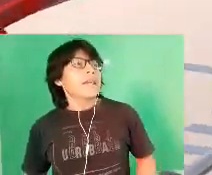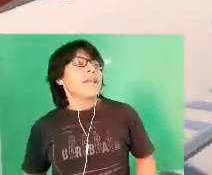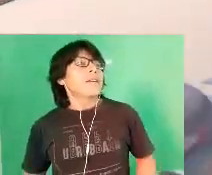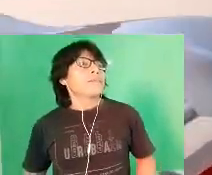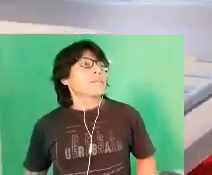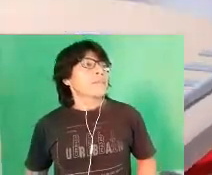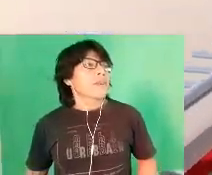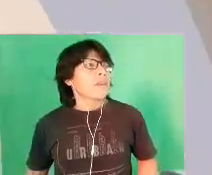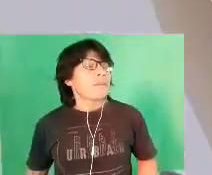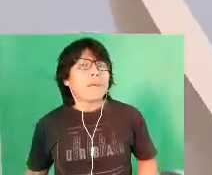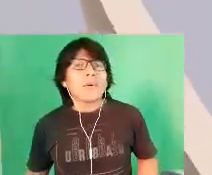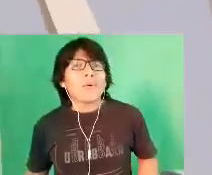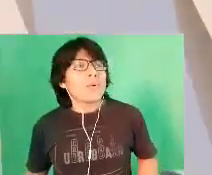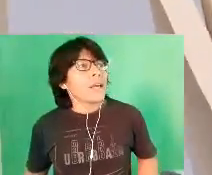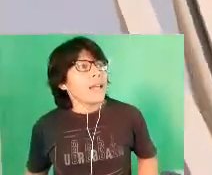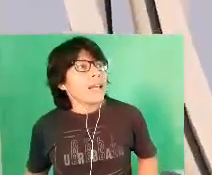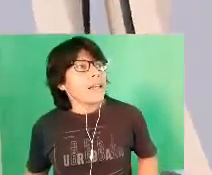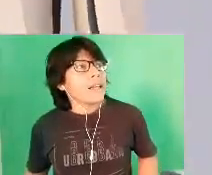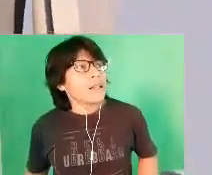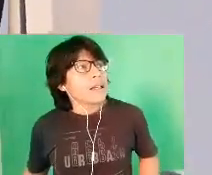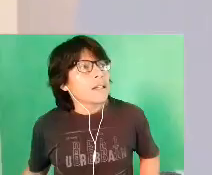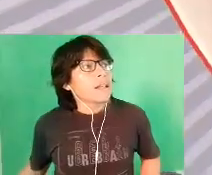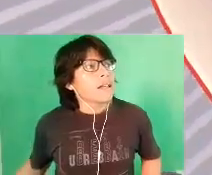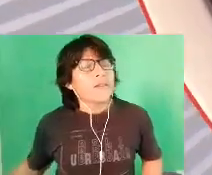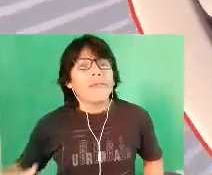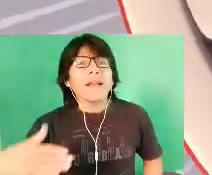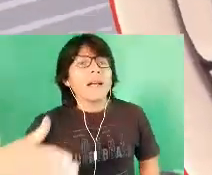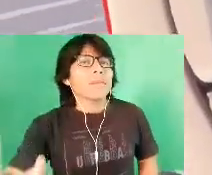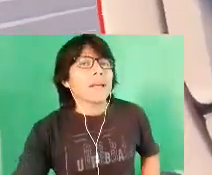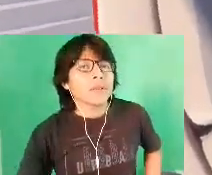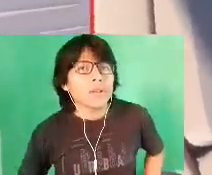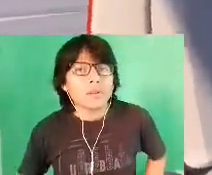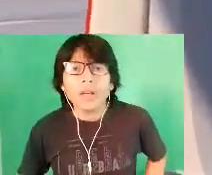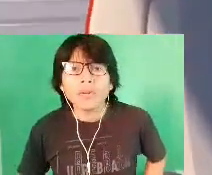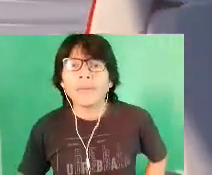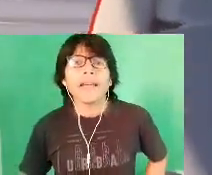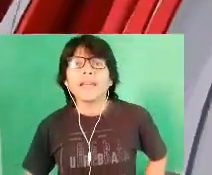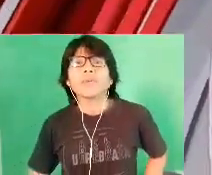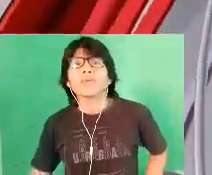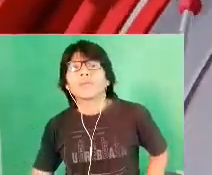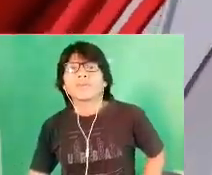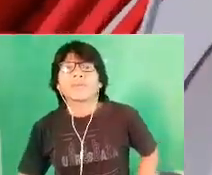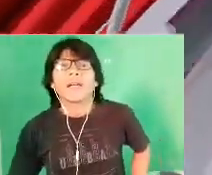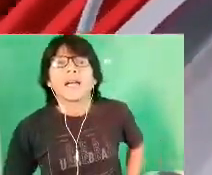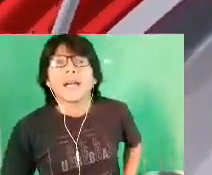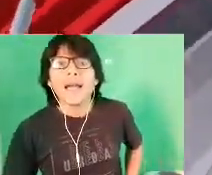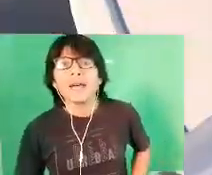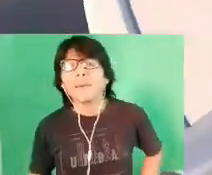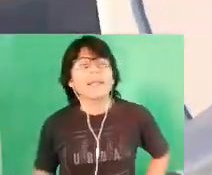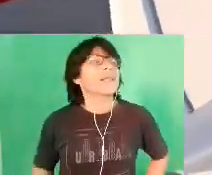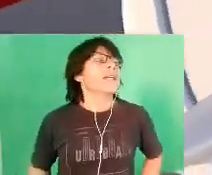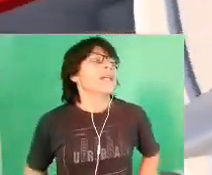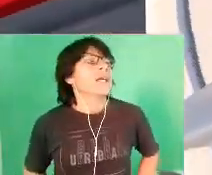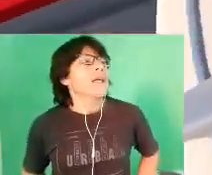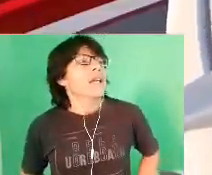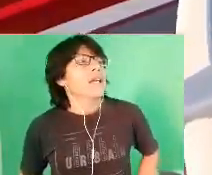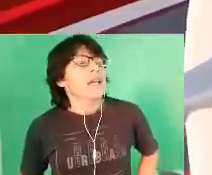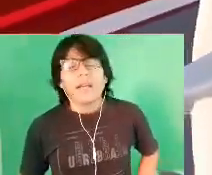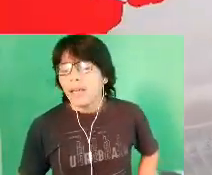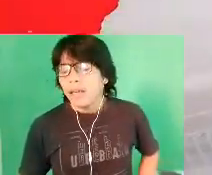Sí se veía. Pero que fueran a Palacio Nacional no se veía esto. Claramente